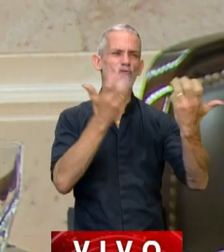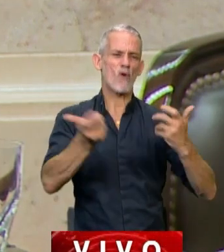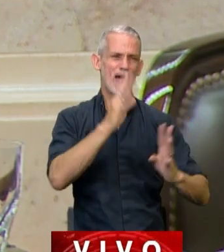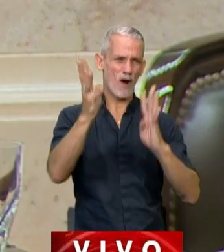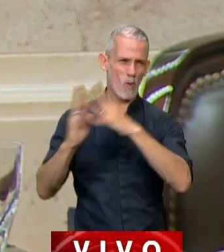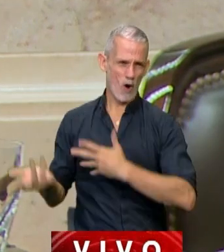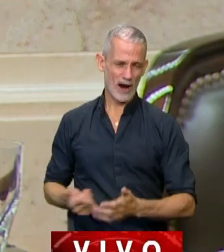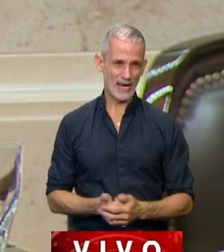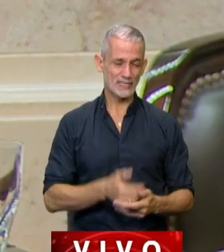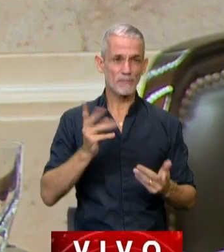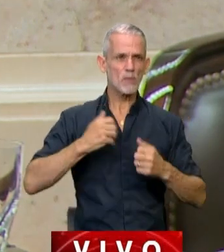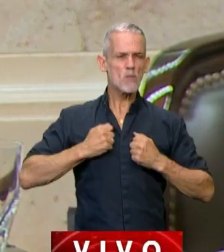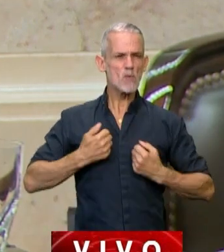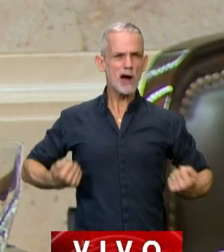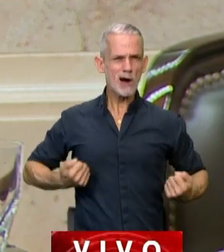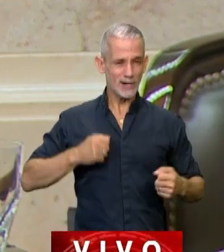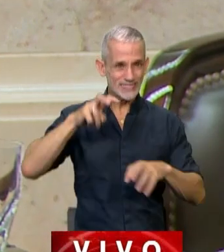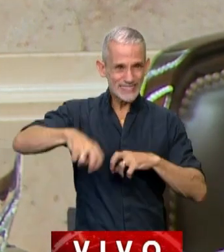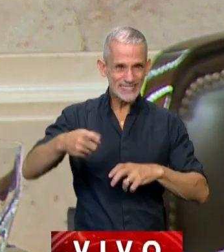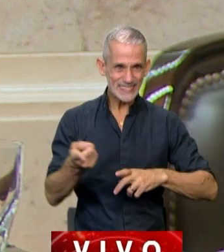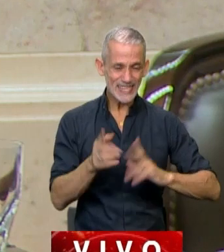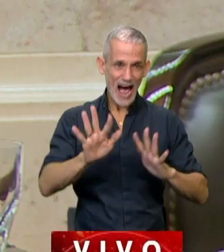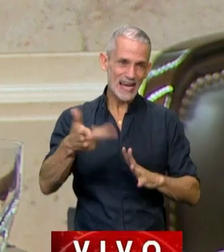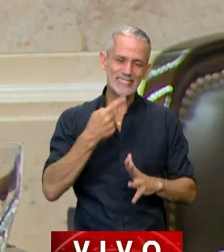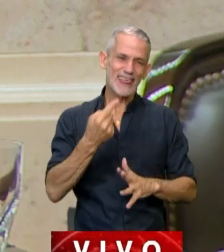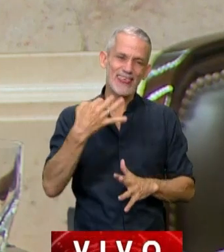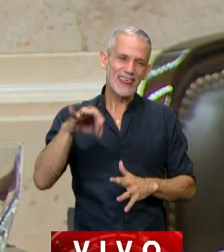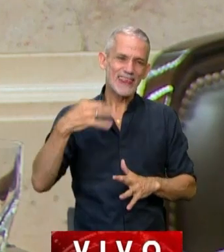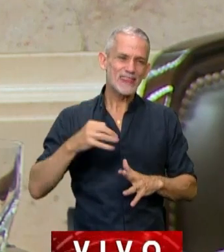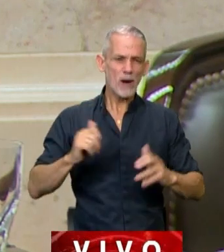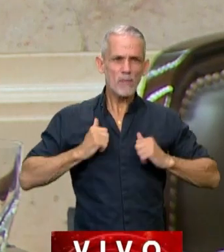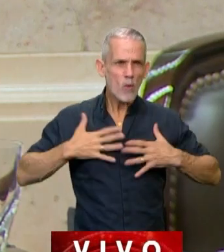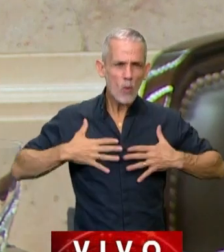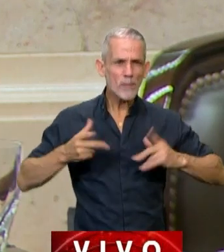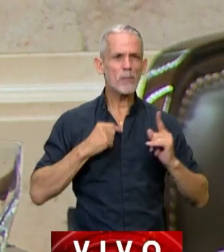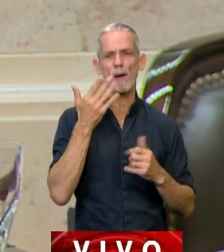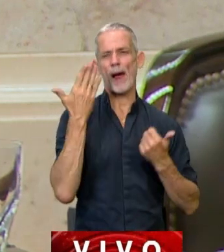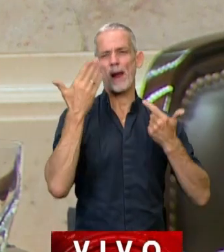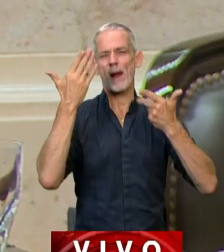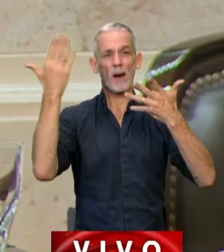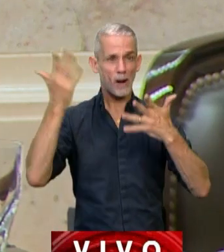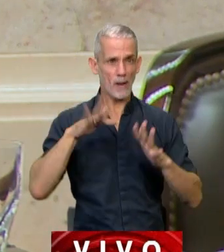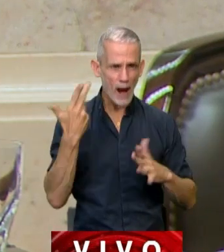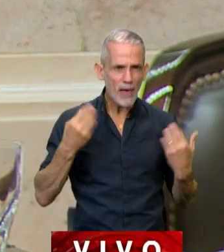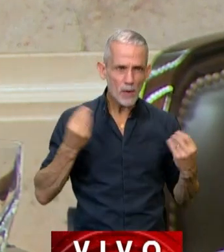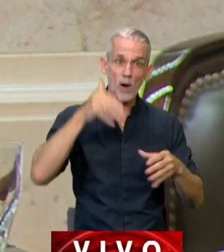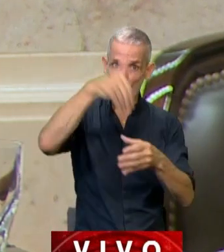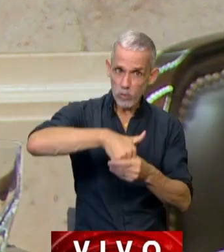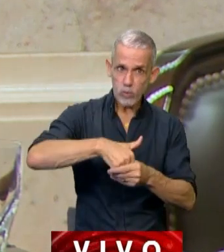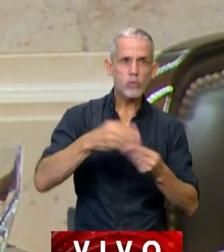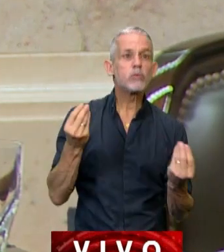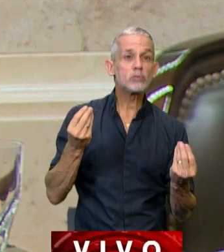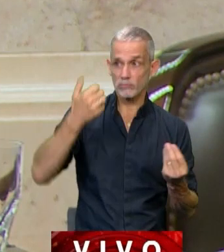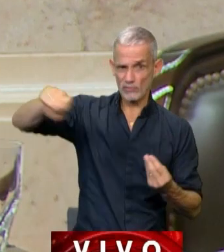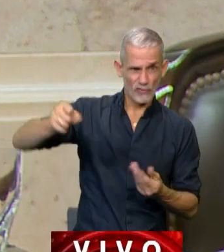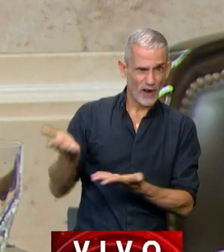Pero al momento de poner el cuerpo, así Atahualpa Yupanqui decía que había que sostener con el cuerpo lo que se decía con la boca, al momento de poner el